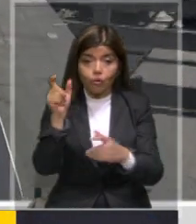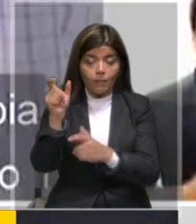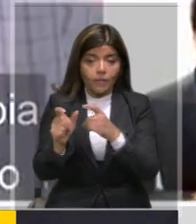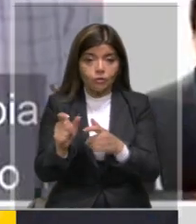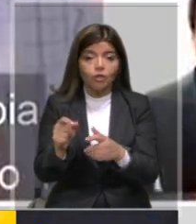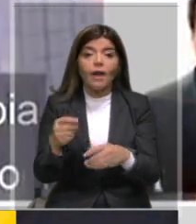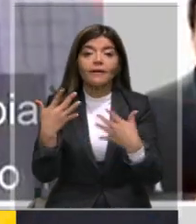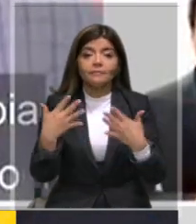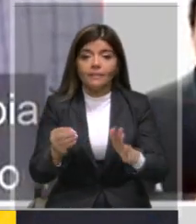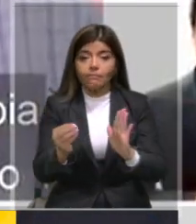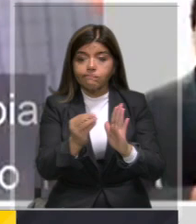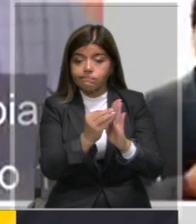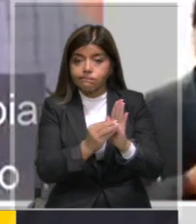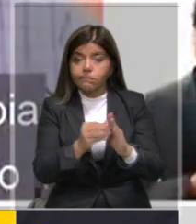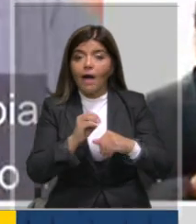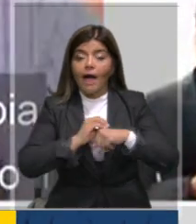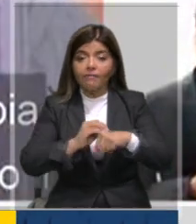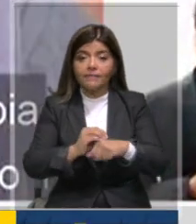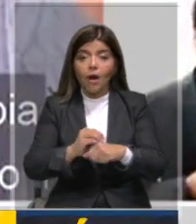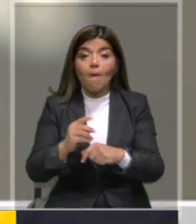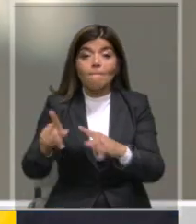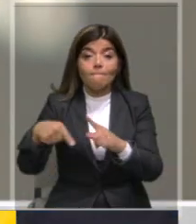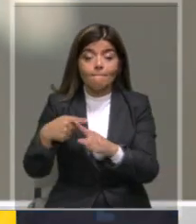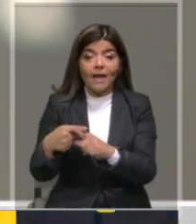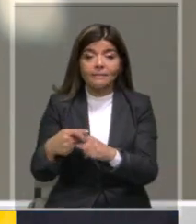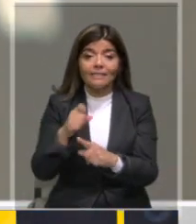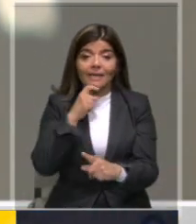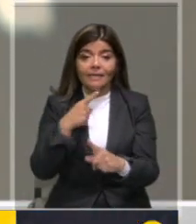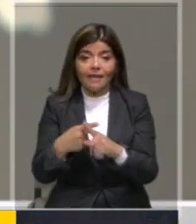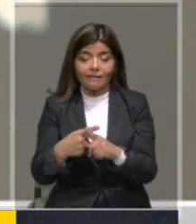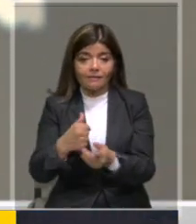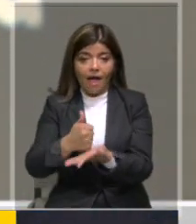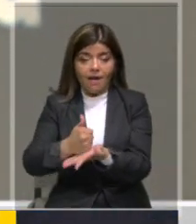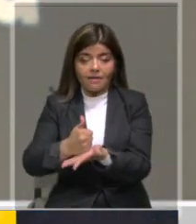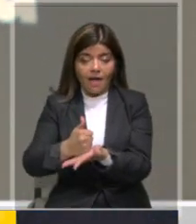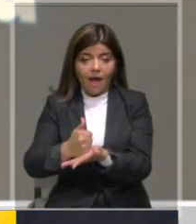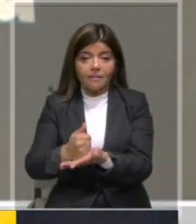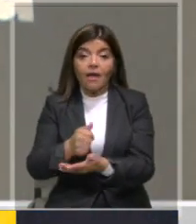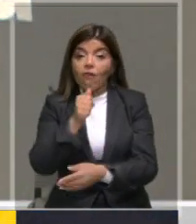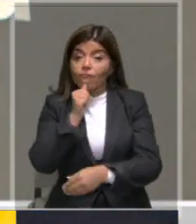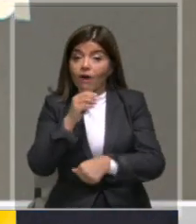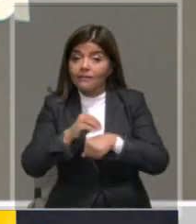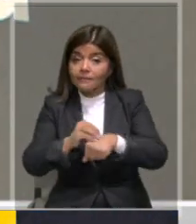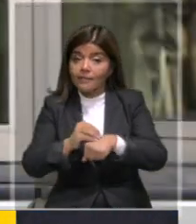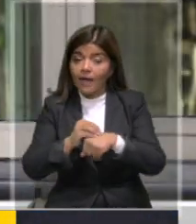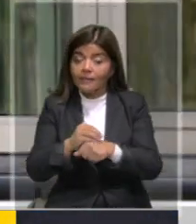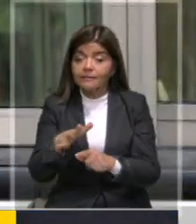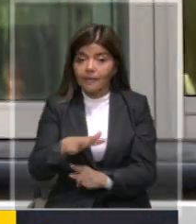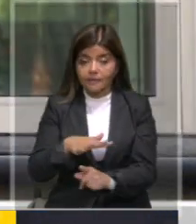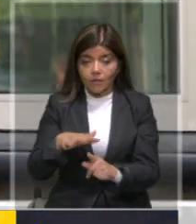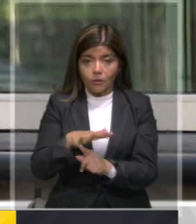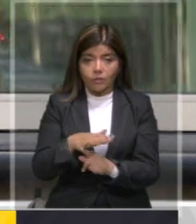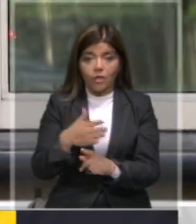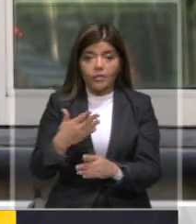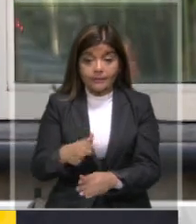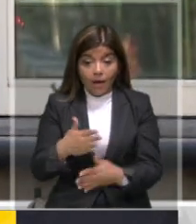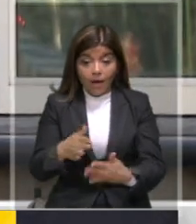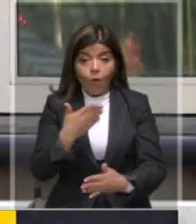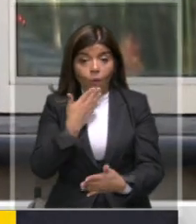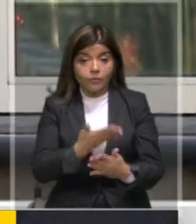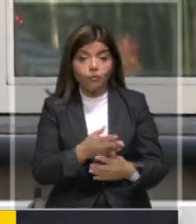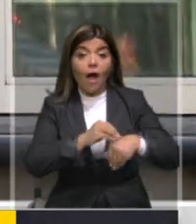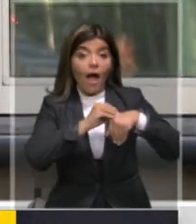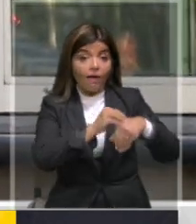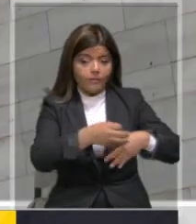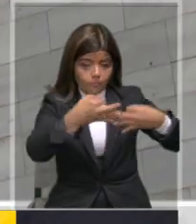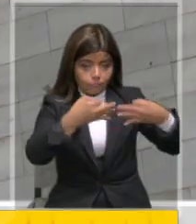notificadas y otras dos incluyendo al alcalde torrealba que todavía no modificadas de esta situación una vez que lo sean van a poder hacer su